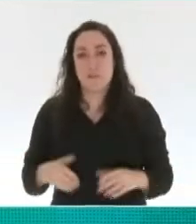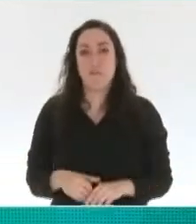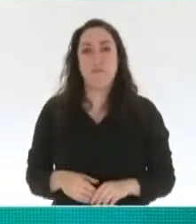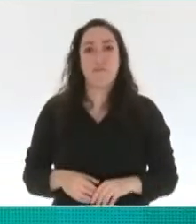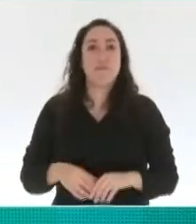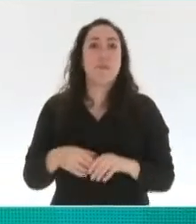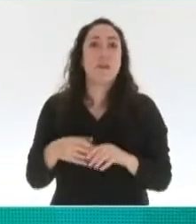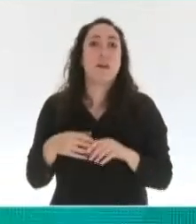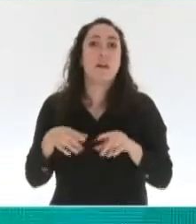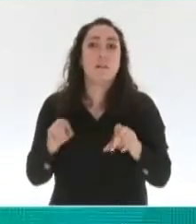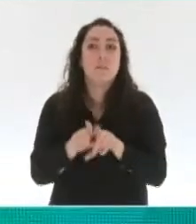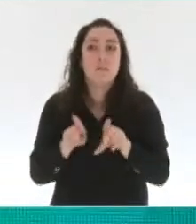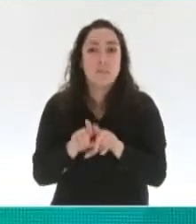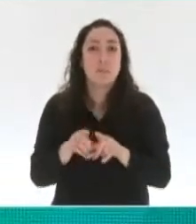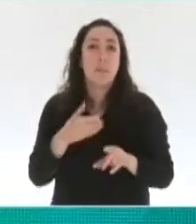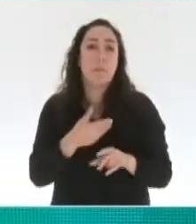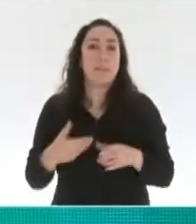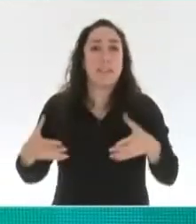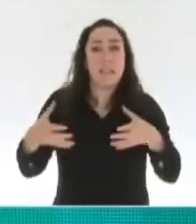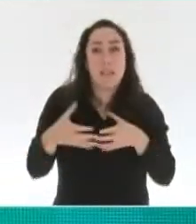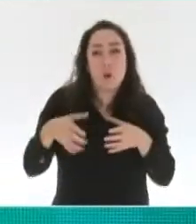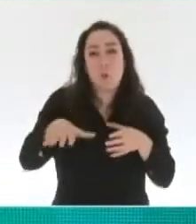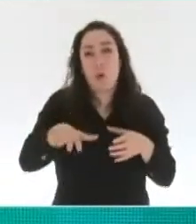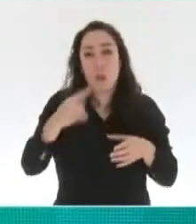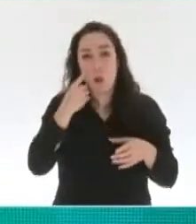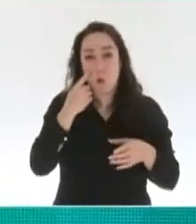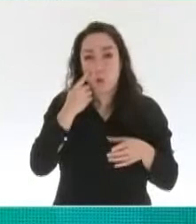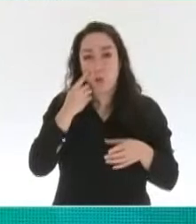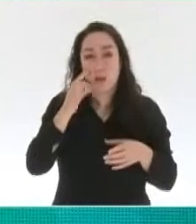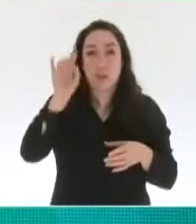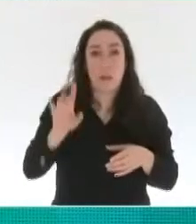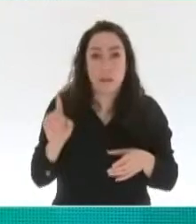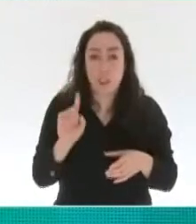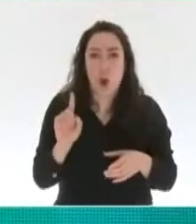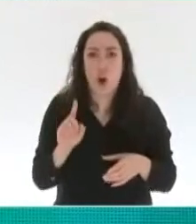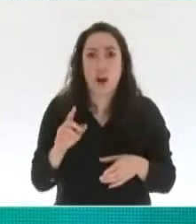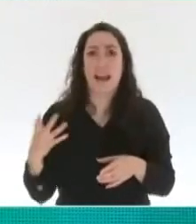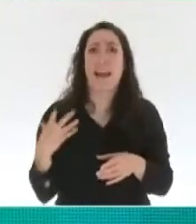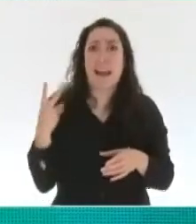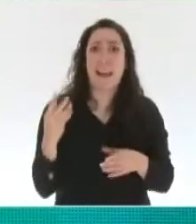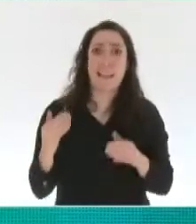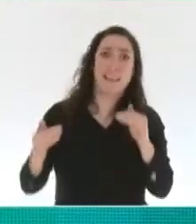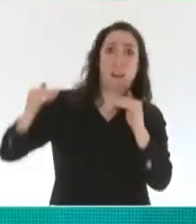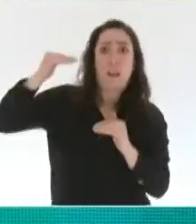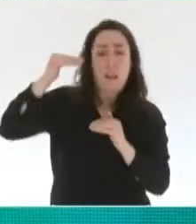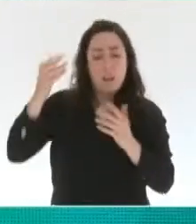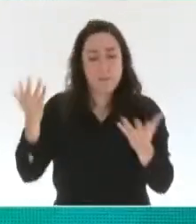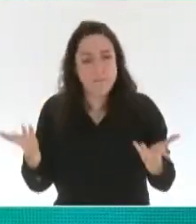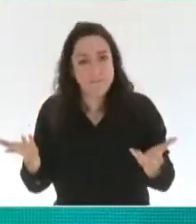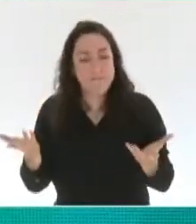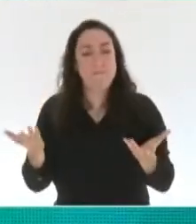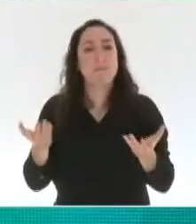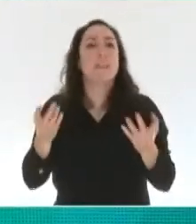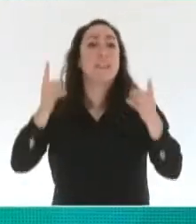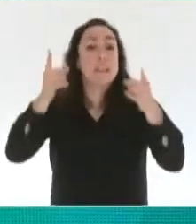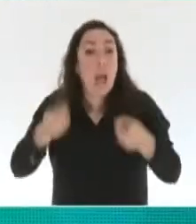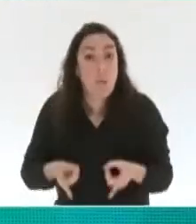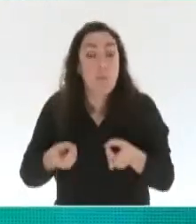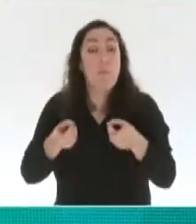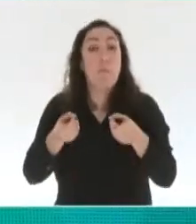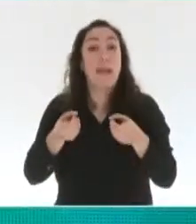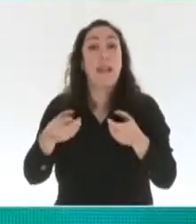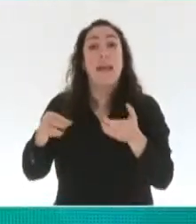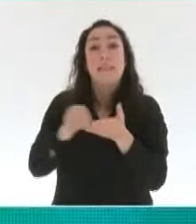alcanza con ser presidente de la junta porque tenés un gerente Además este y bueno también a la